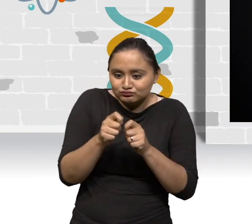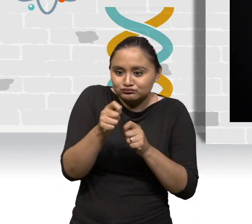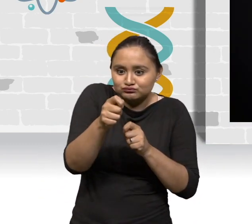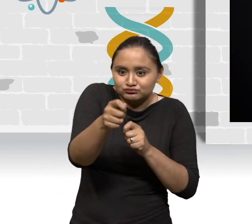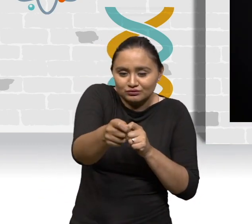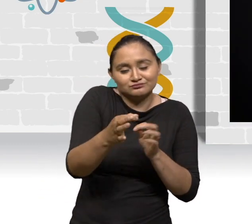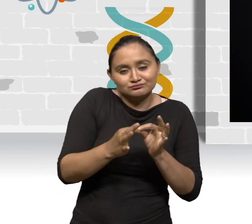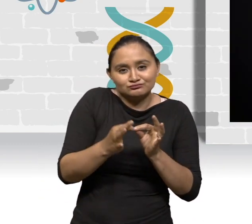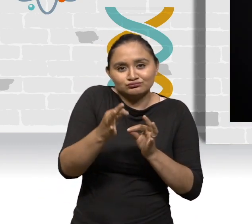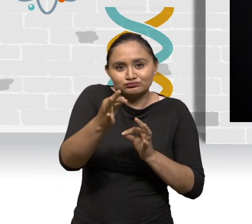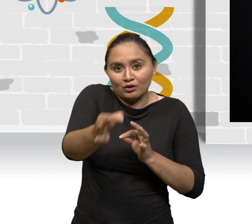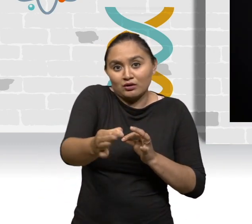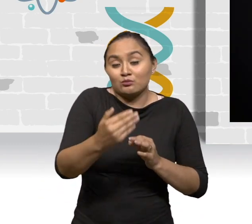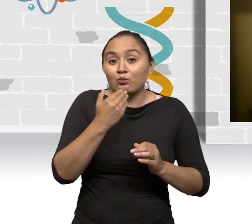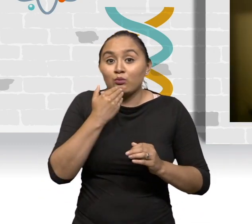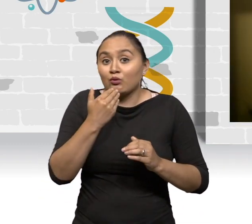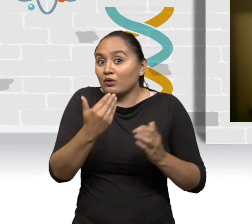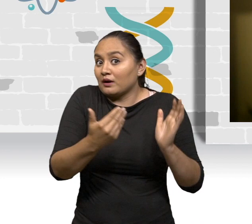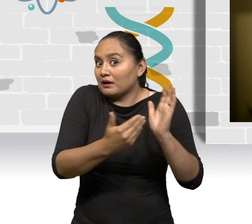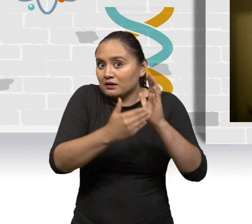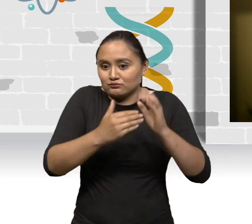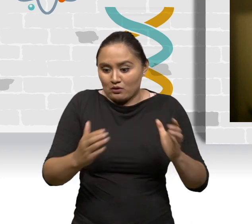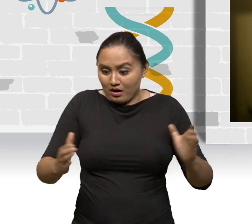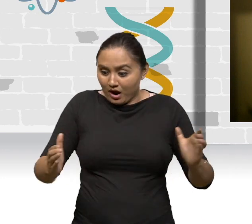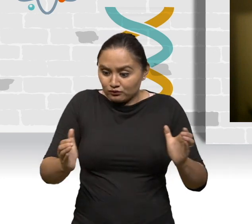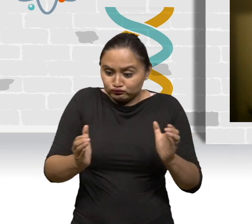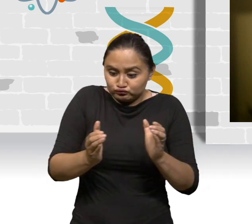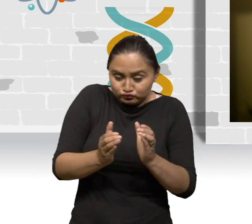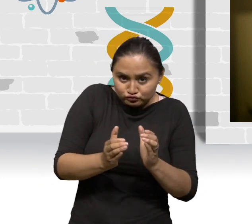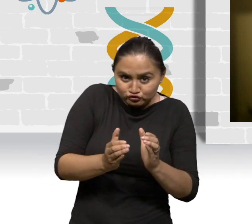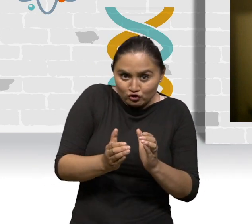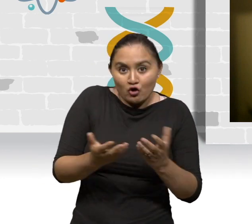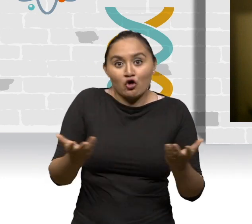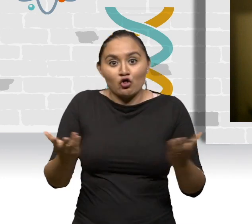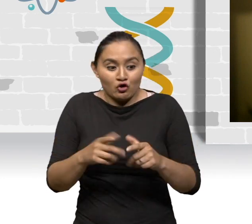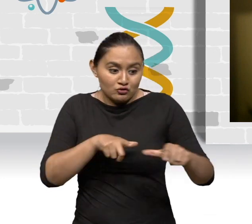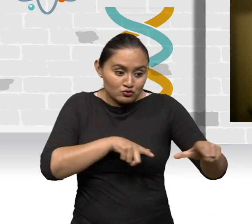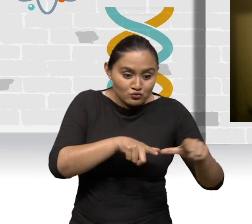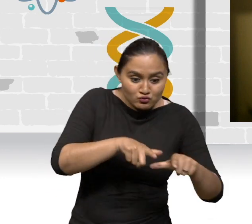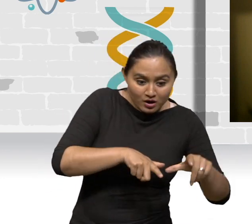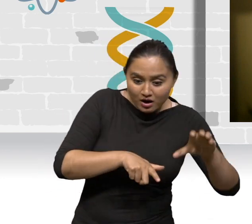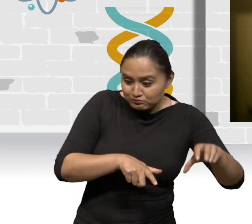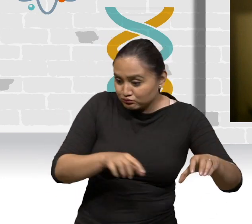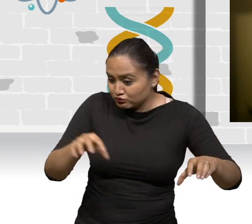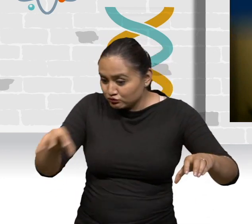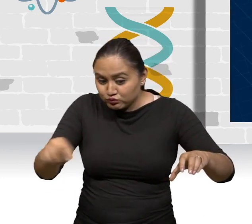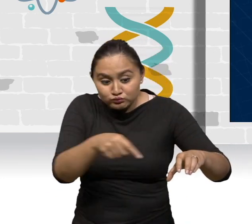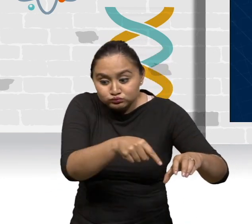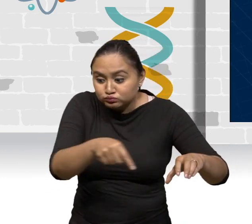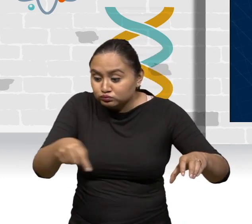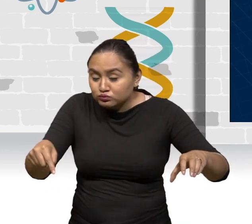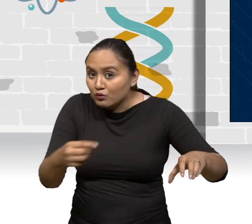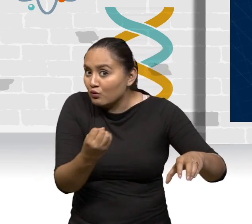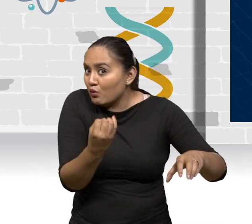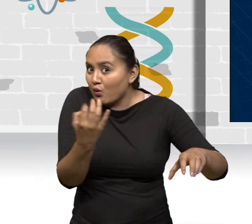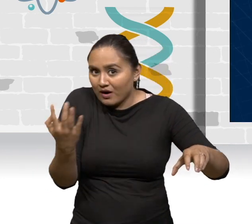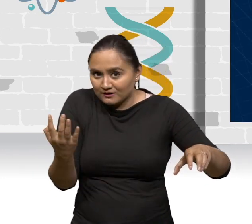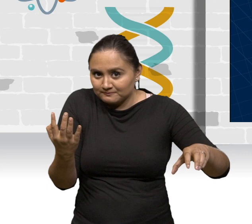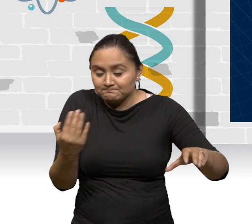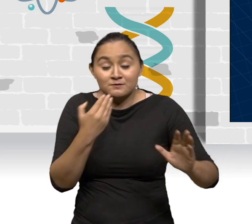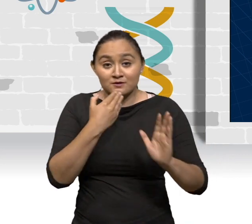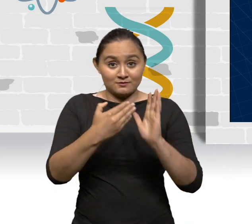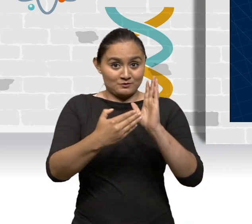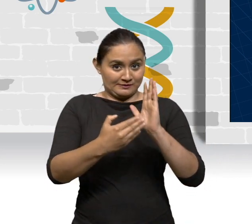para saber el tamaño de las cosas, la ubicación de las cosas y la distancia que recorremos. Para